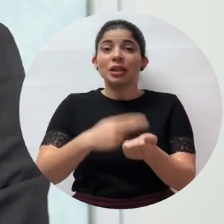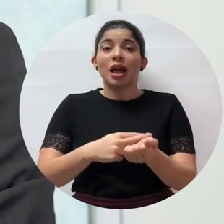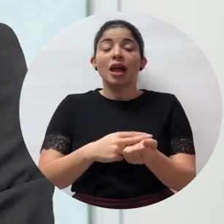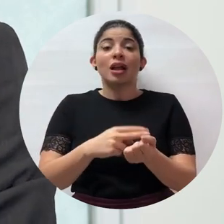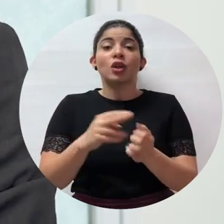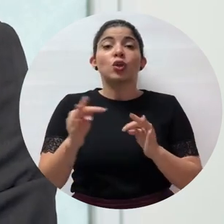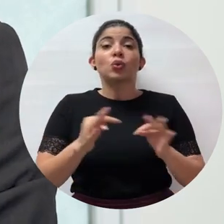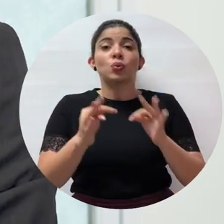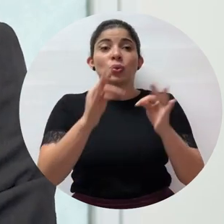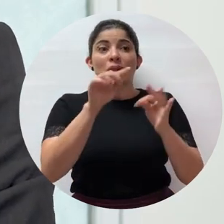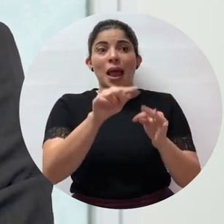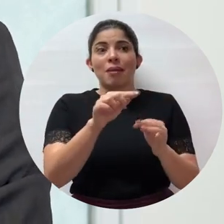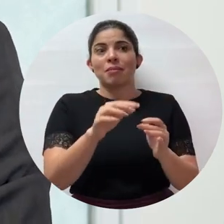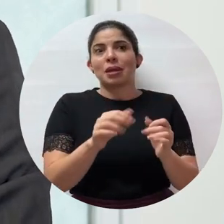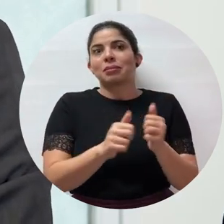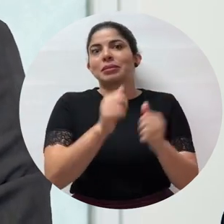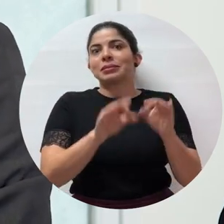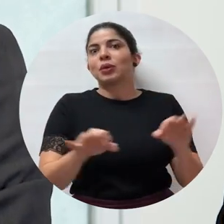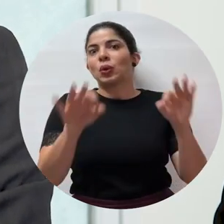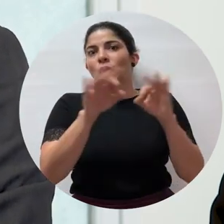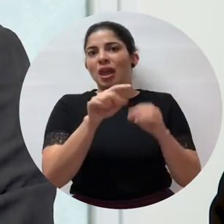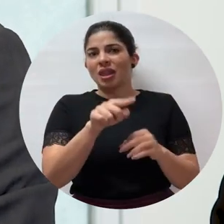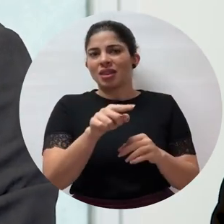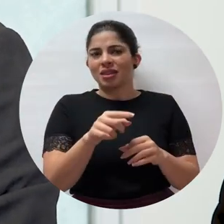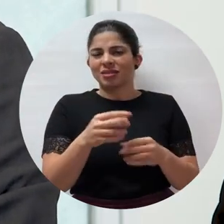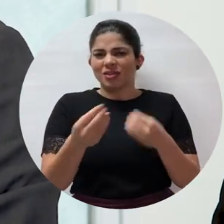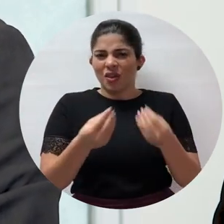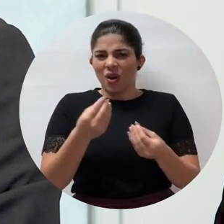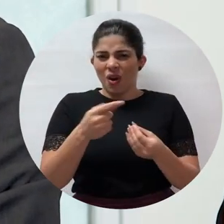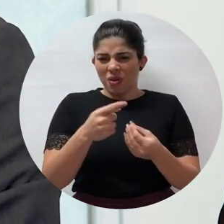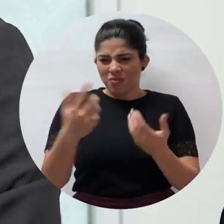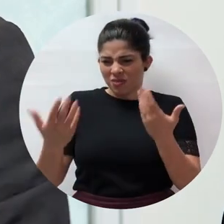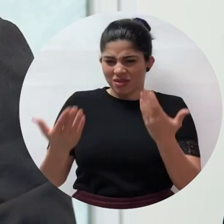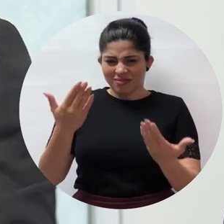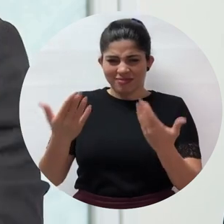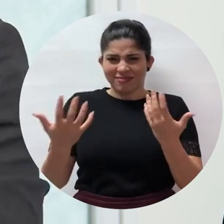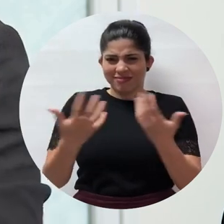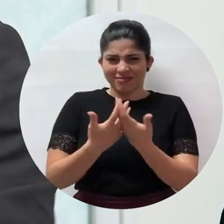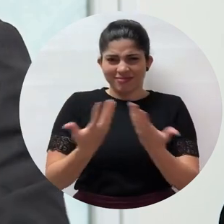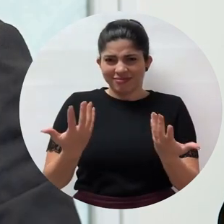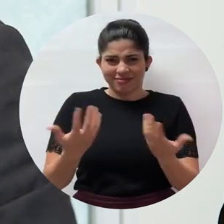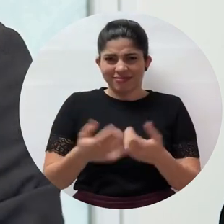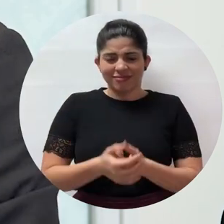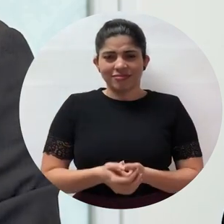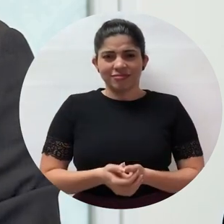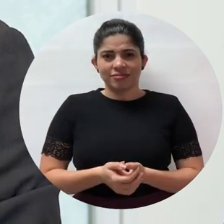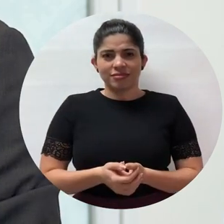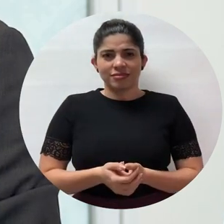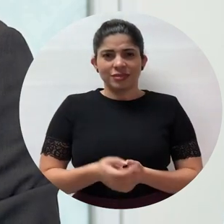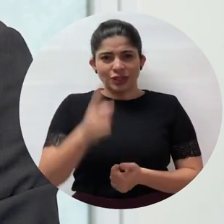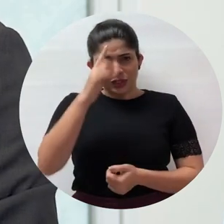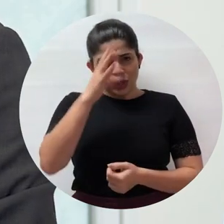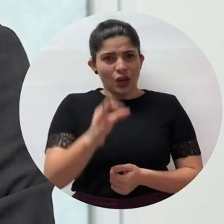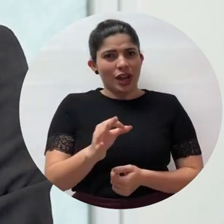el contrato del hospital de Turrialba, uno de los más importantes. ¿Cómo una cosa se concatena con otra?